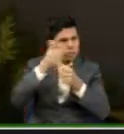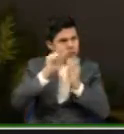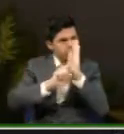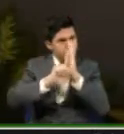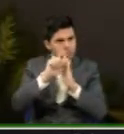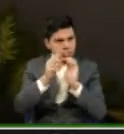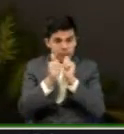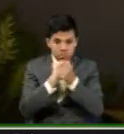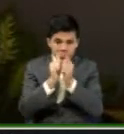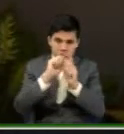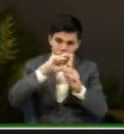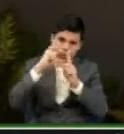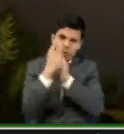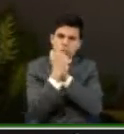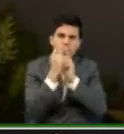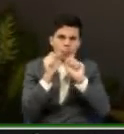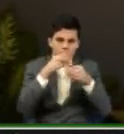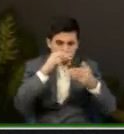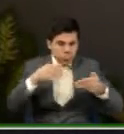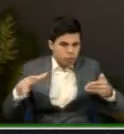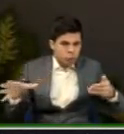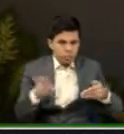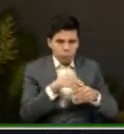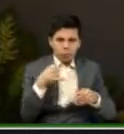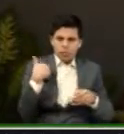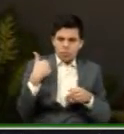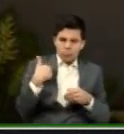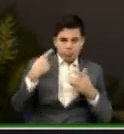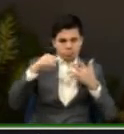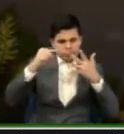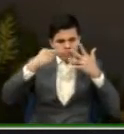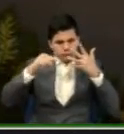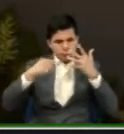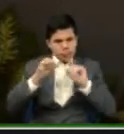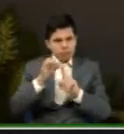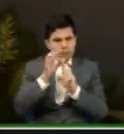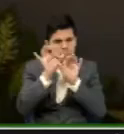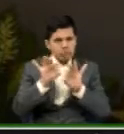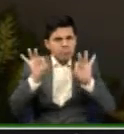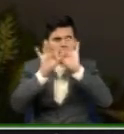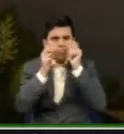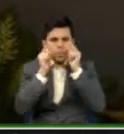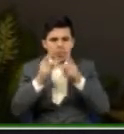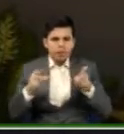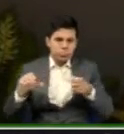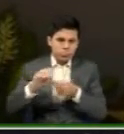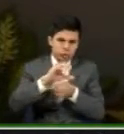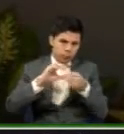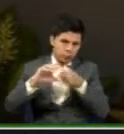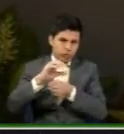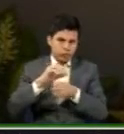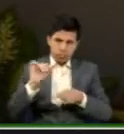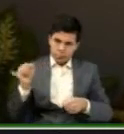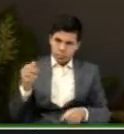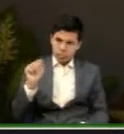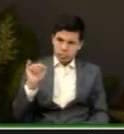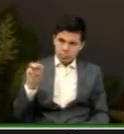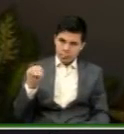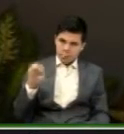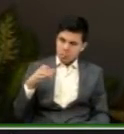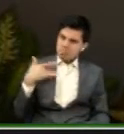cultura lleguen a todos los niños, a todos los jóvenes, hayan espacios para todos los ciudadanos. Entonces con Jaime Vargas nos sentimos muy